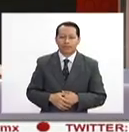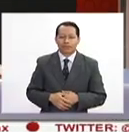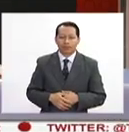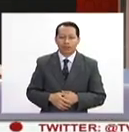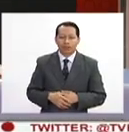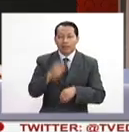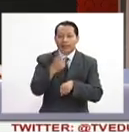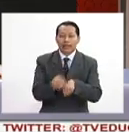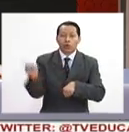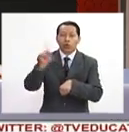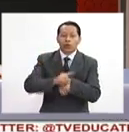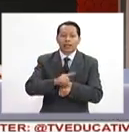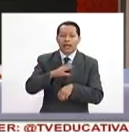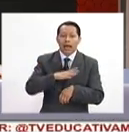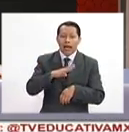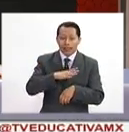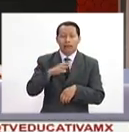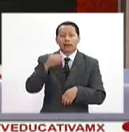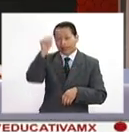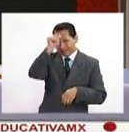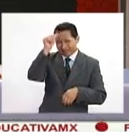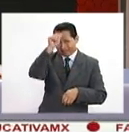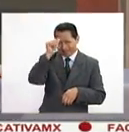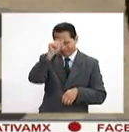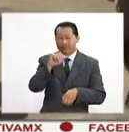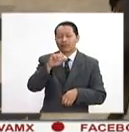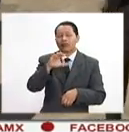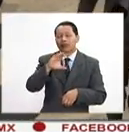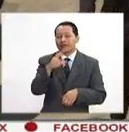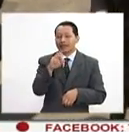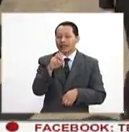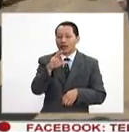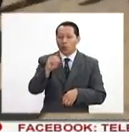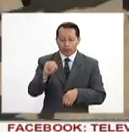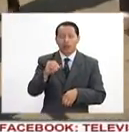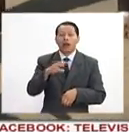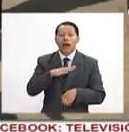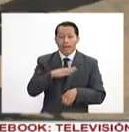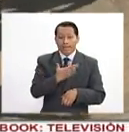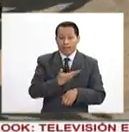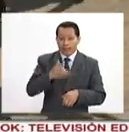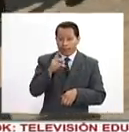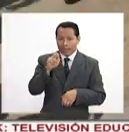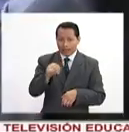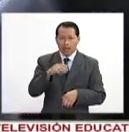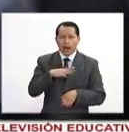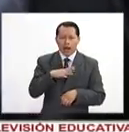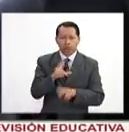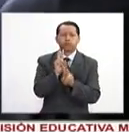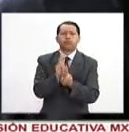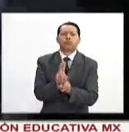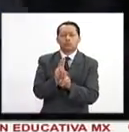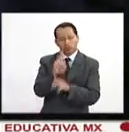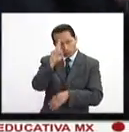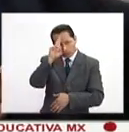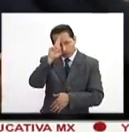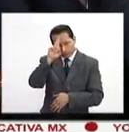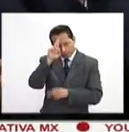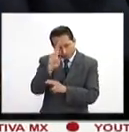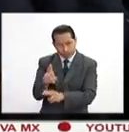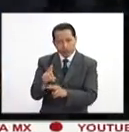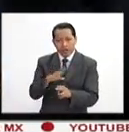En el segundo día de las exequias del arzobispo Antonio Chedraui, el presidente Peña Nieto montó una guardia de honor. El presidente asistió a